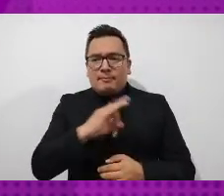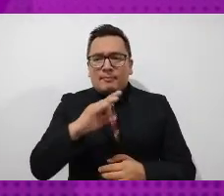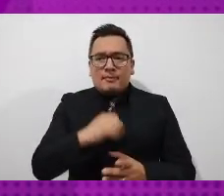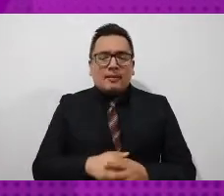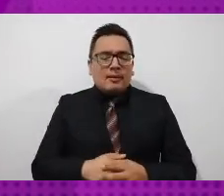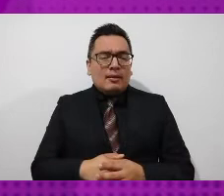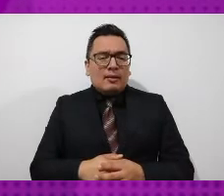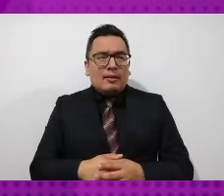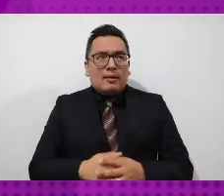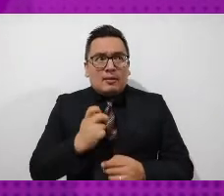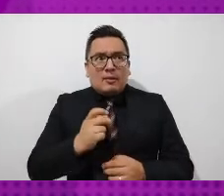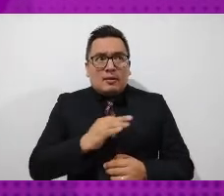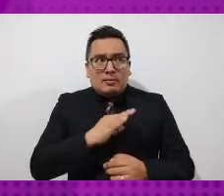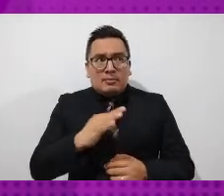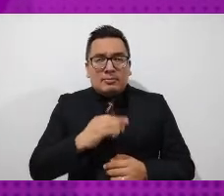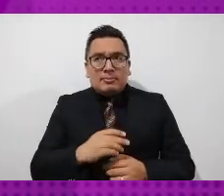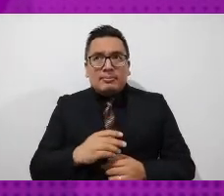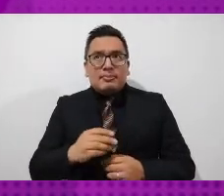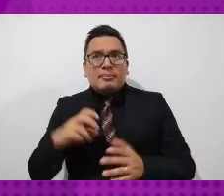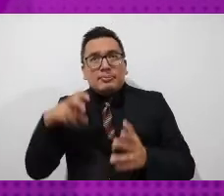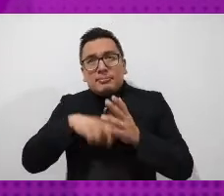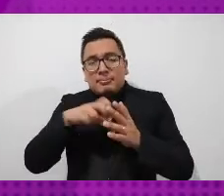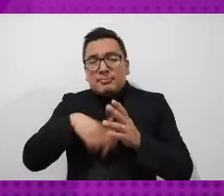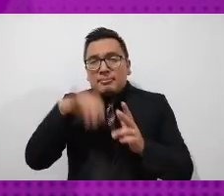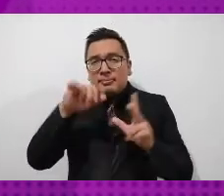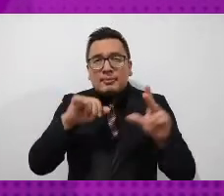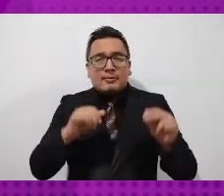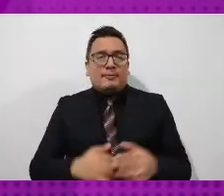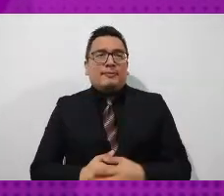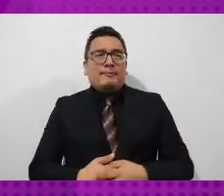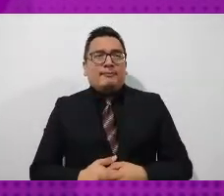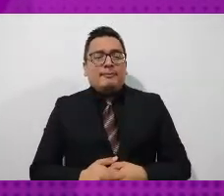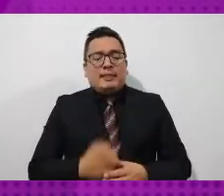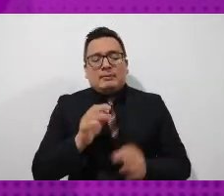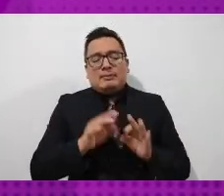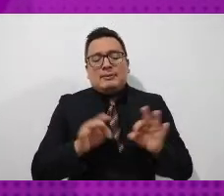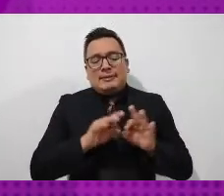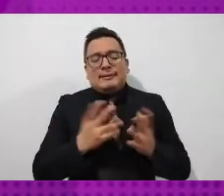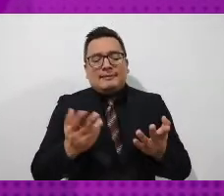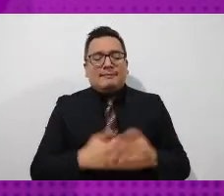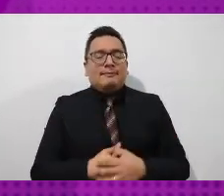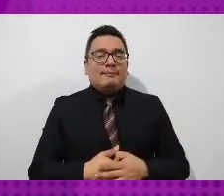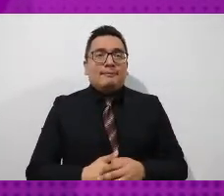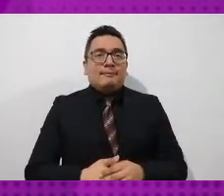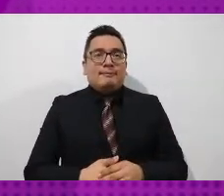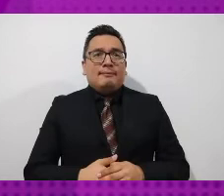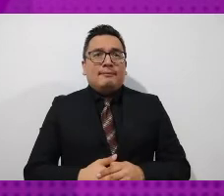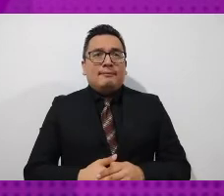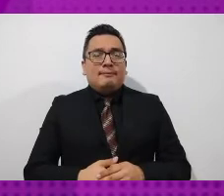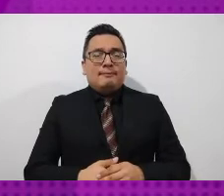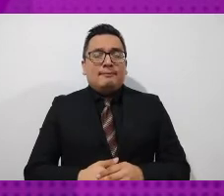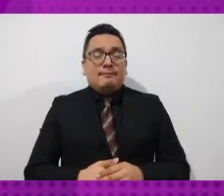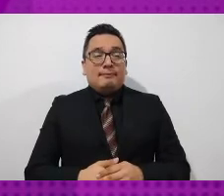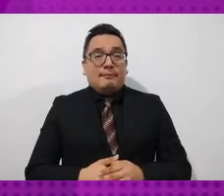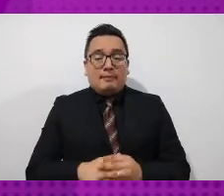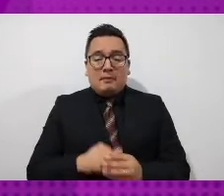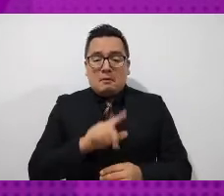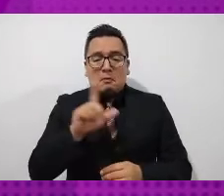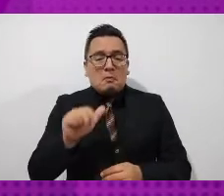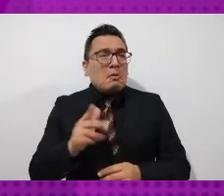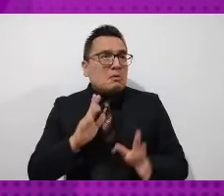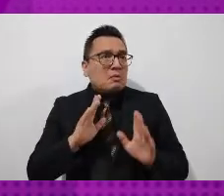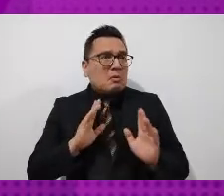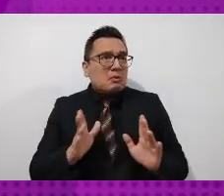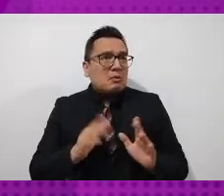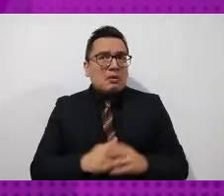certeza de que es constitucional y legal, es decir, que está pegada al marco jurídico que tenemos. Una vez que se